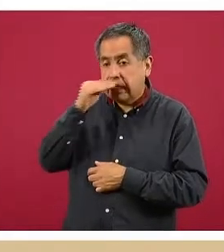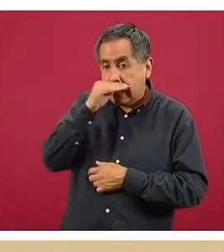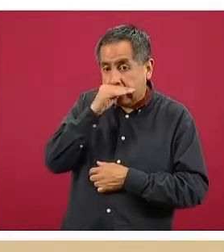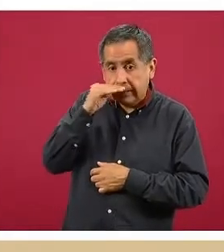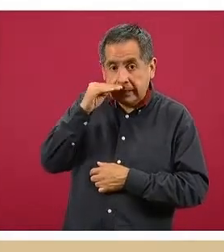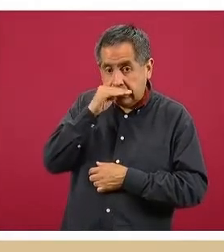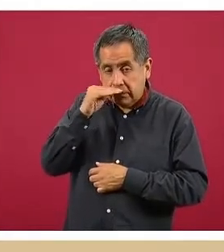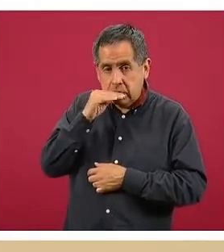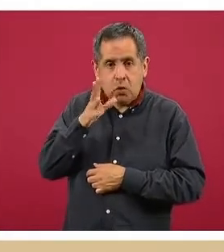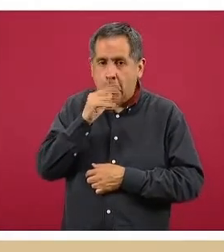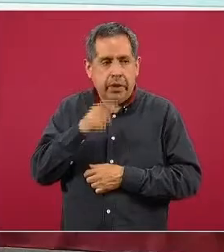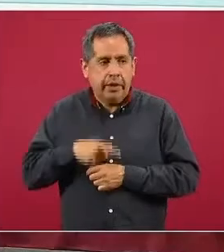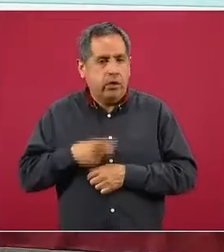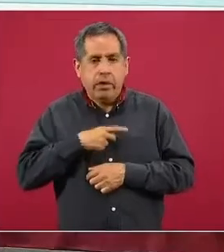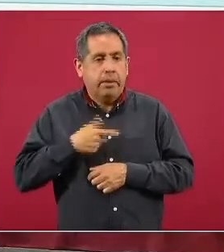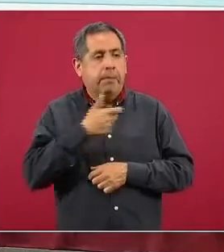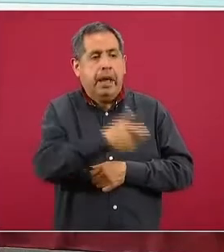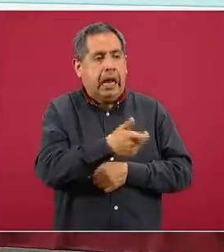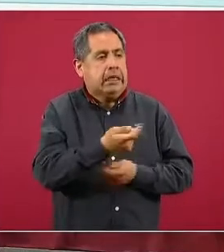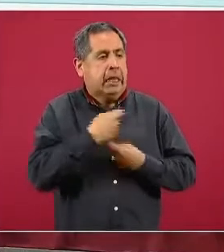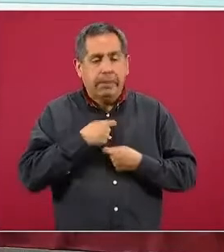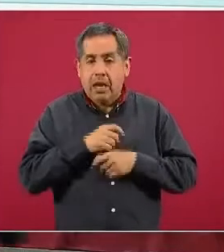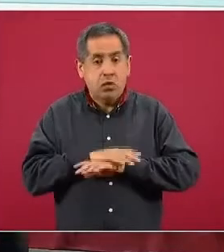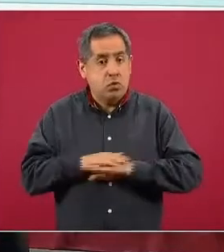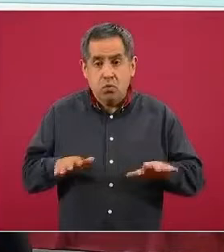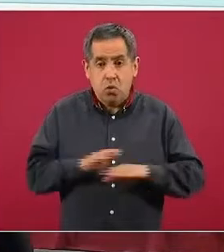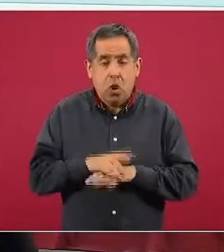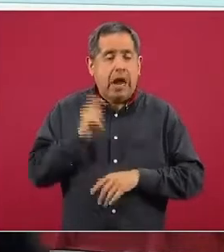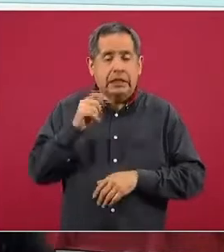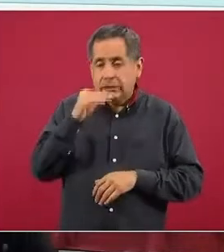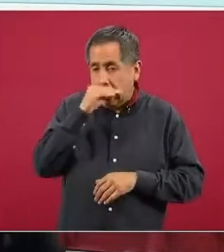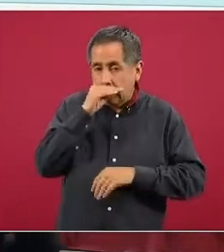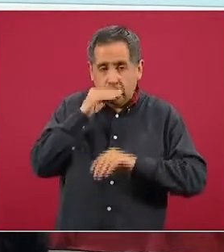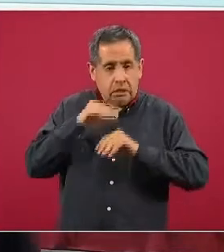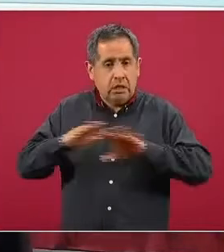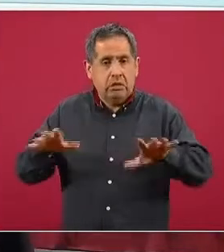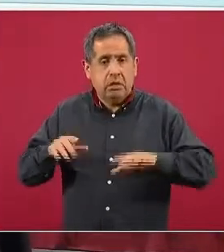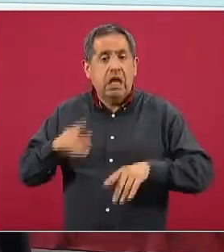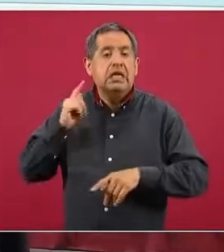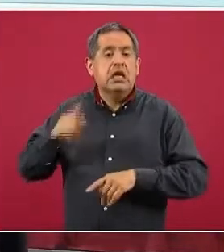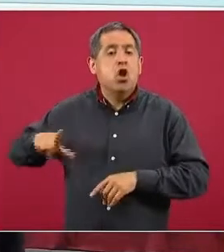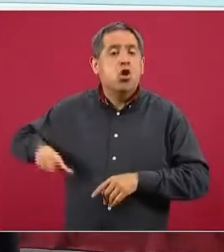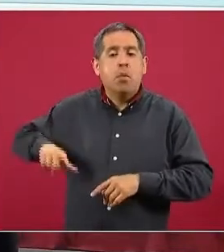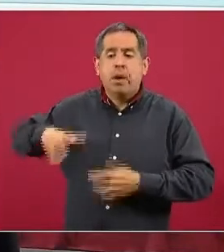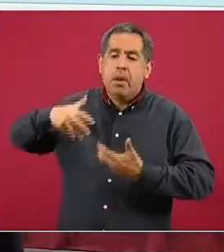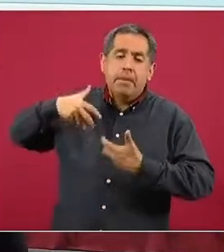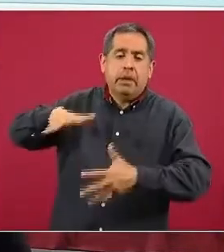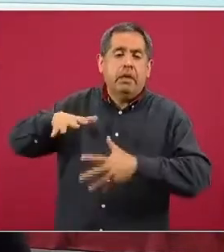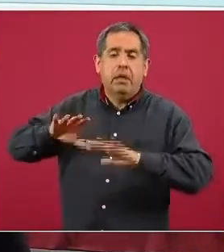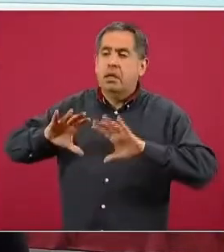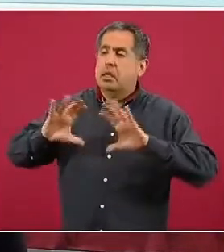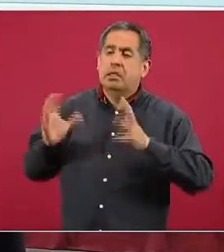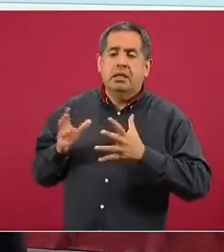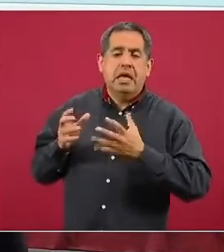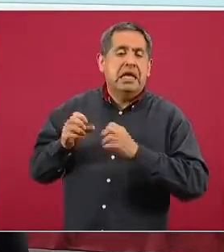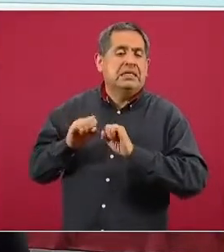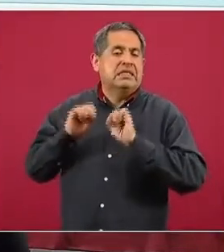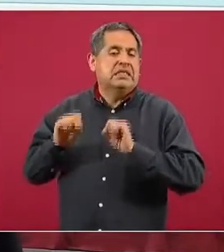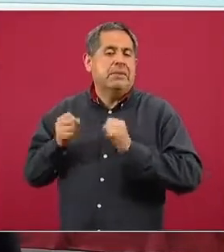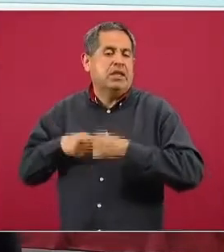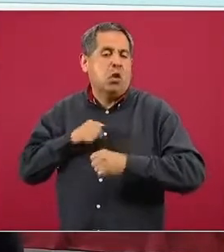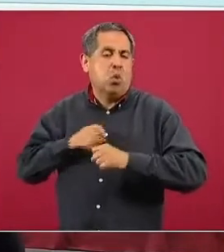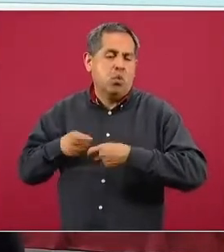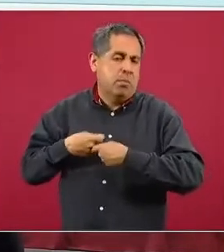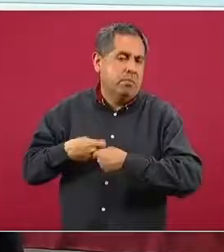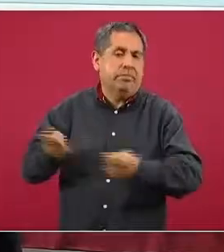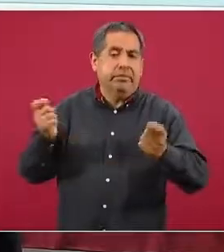quiere cobrarle por la vacuna Vaxigrip, porque esta es gratuita, proveída por el sistema de salud institucional. Entonces